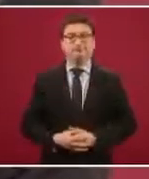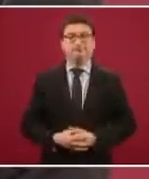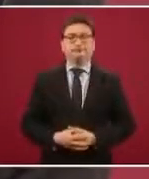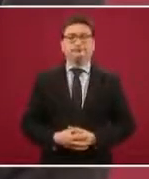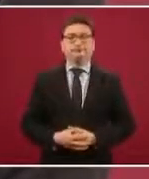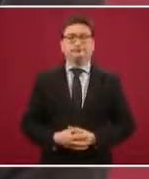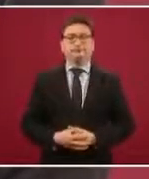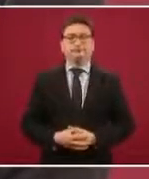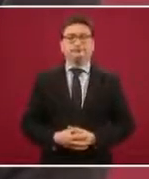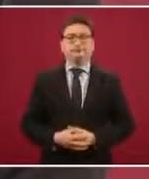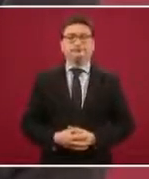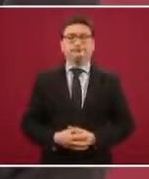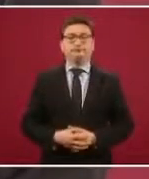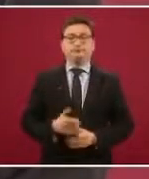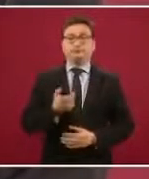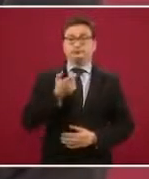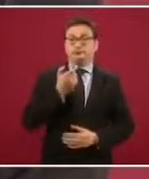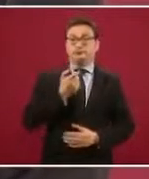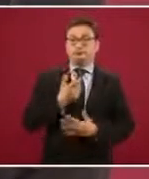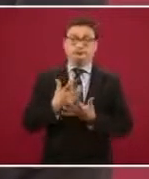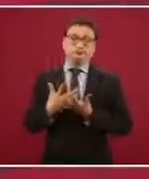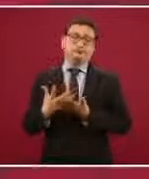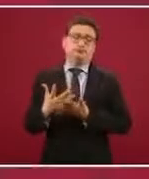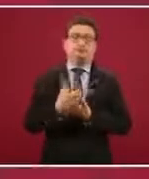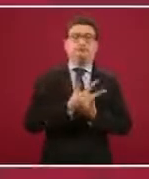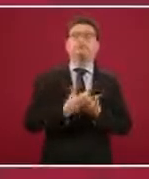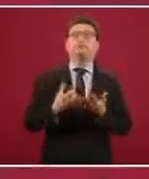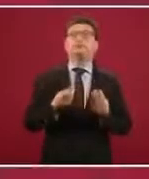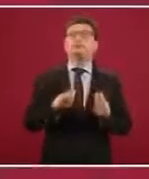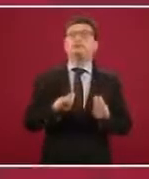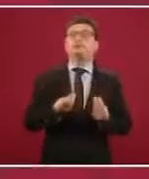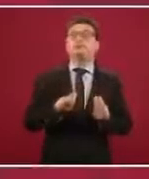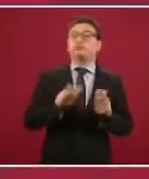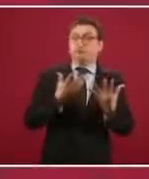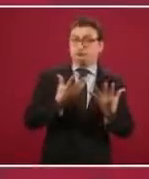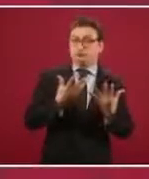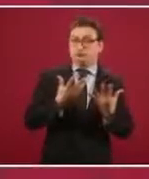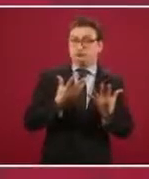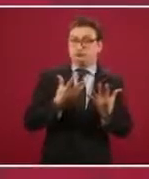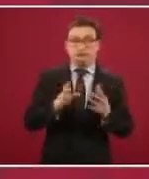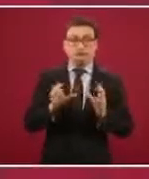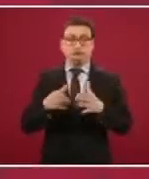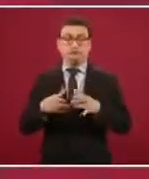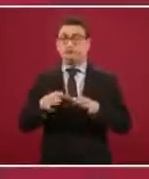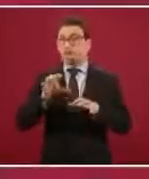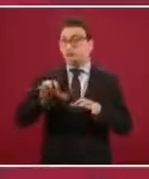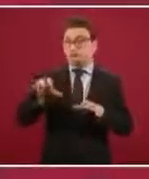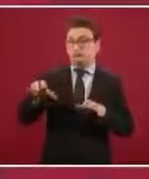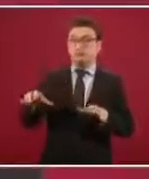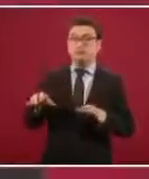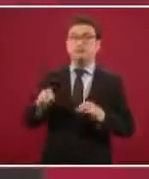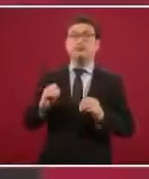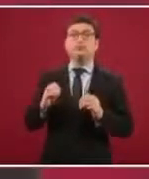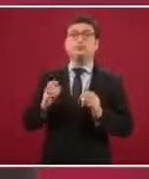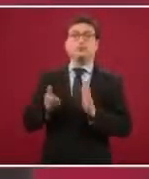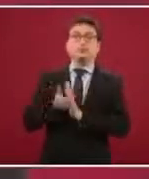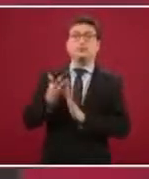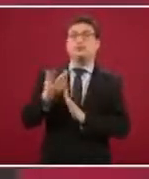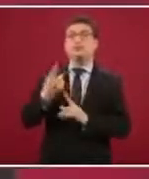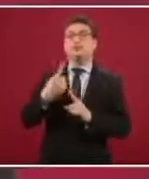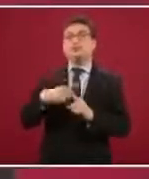cuanto se ha obtenido y a qué comunidades a qué obras